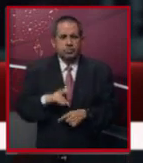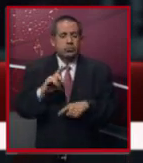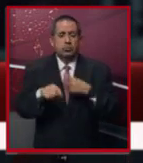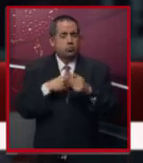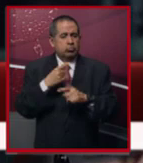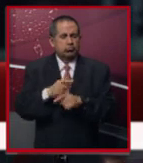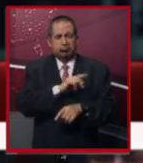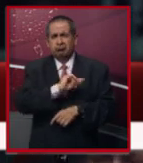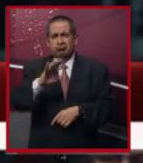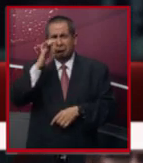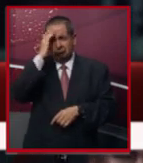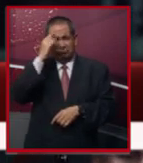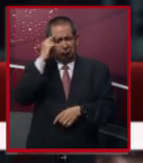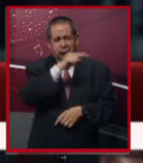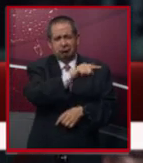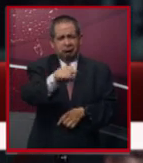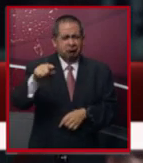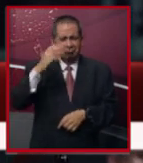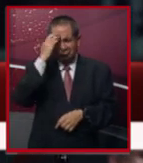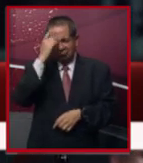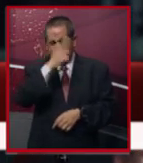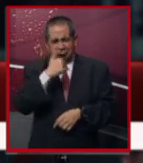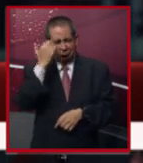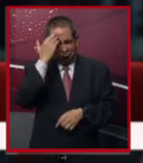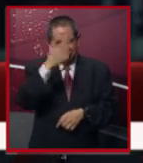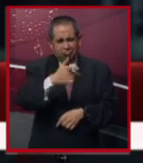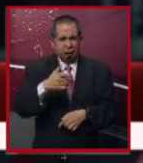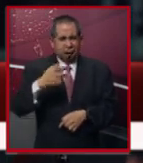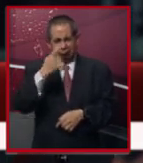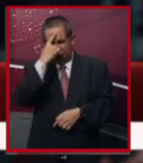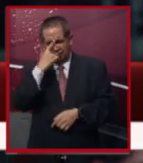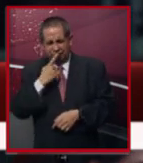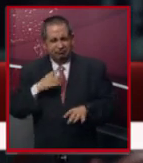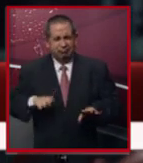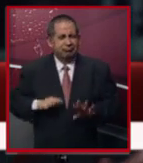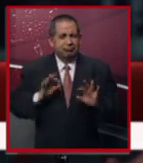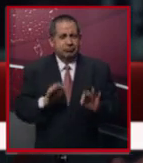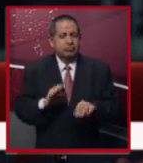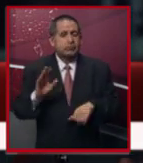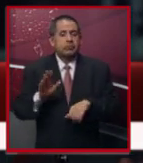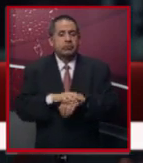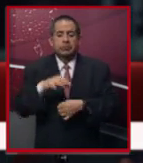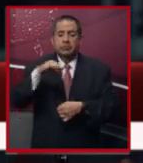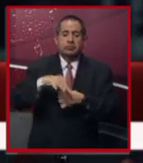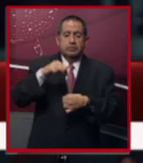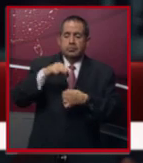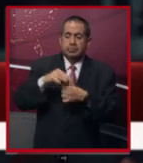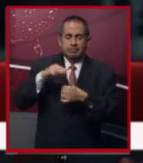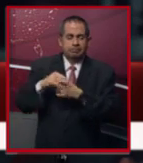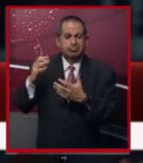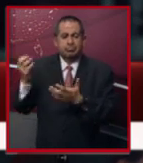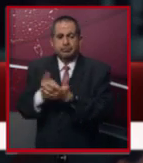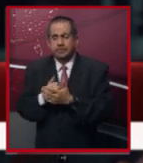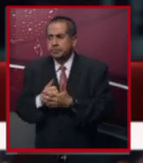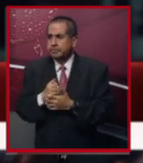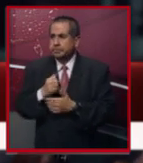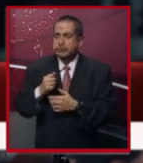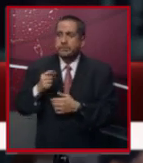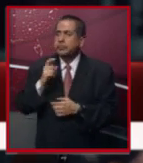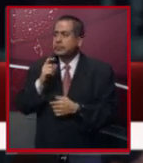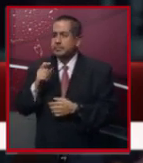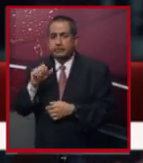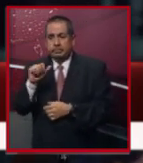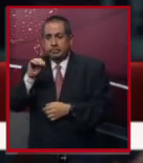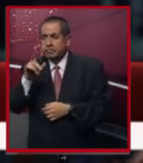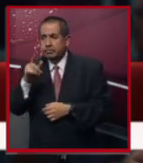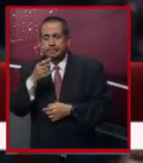ser muy conocidos en su distrito, ni por tener un gran perfil, sino porque fue por el voto en cascada por Andrés Manuel López